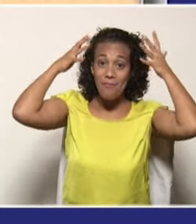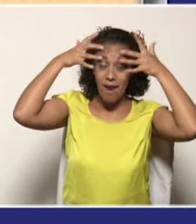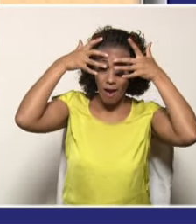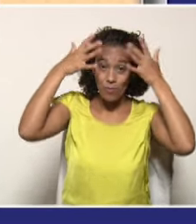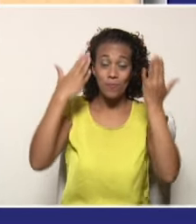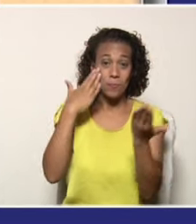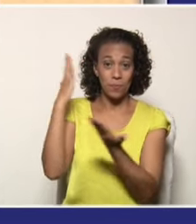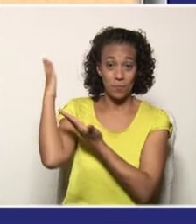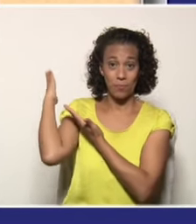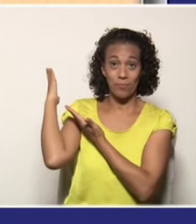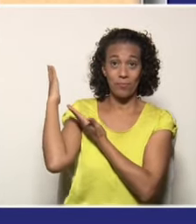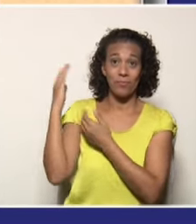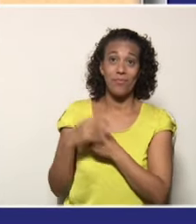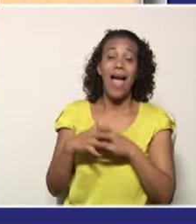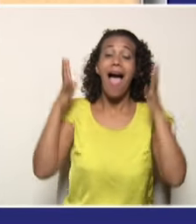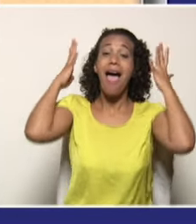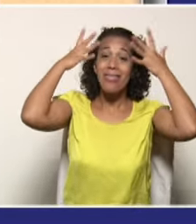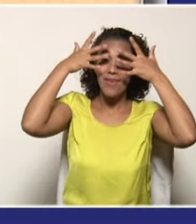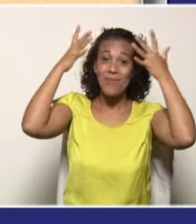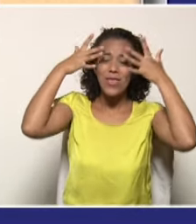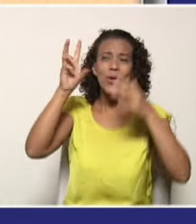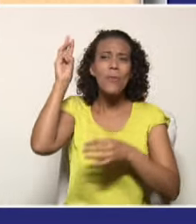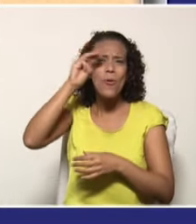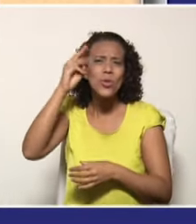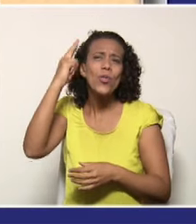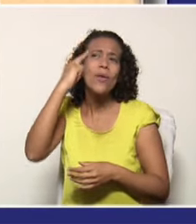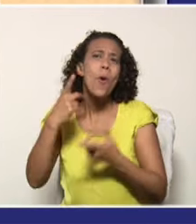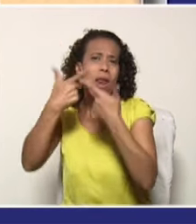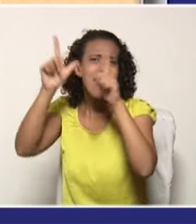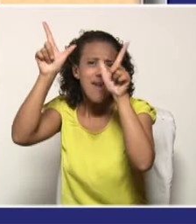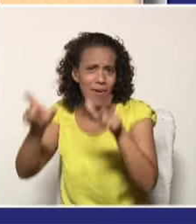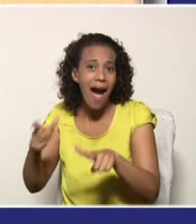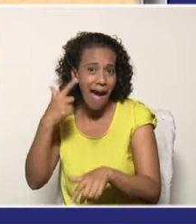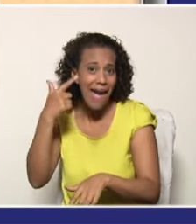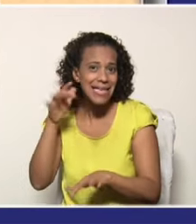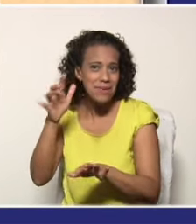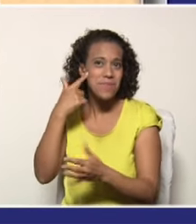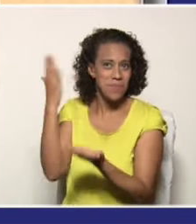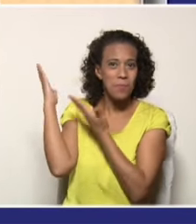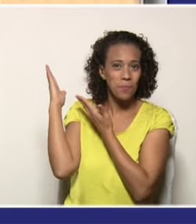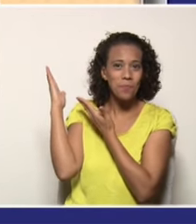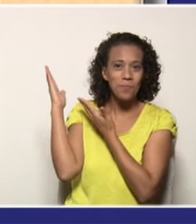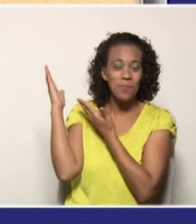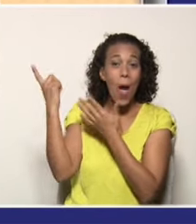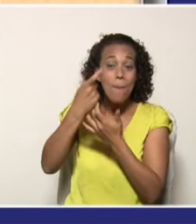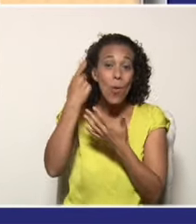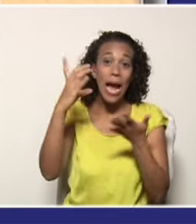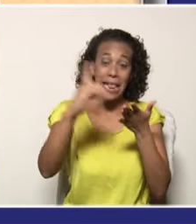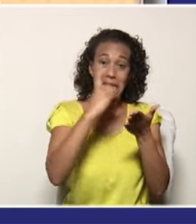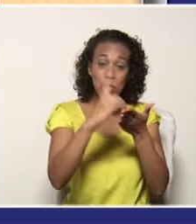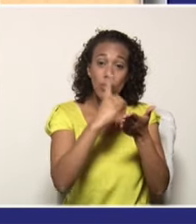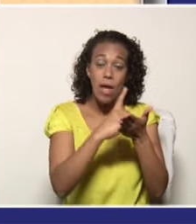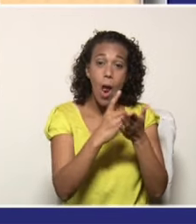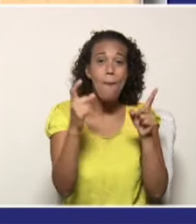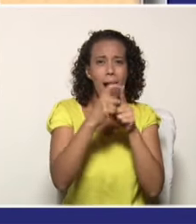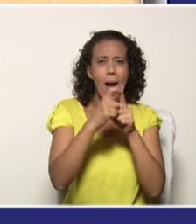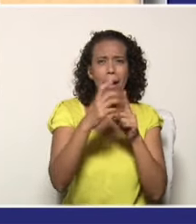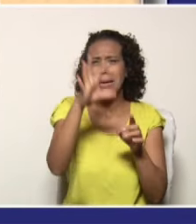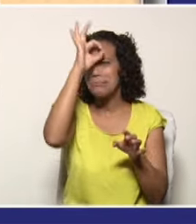Andrés Bello. Va a investigar su biografía corta, buscarás en el diccionario las palabras